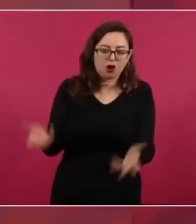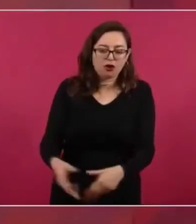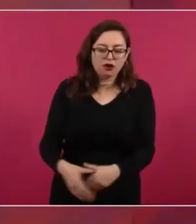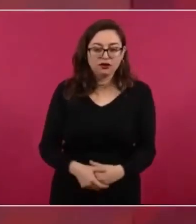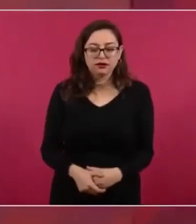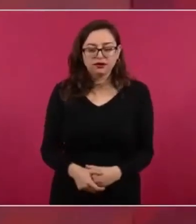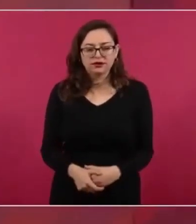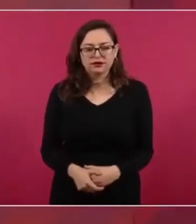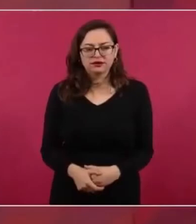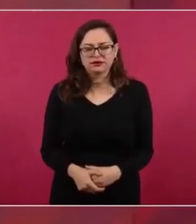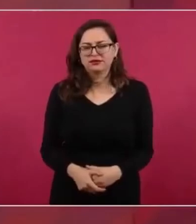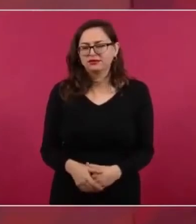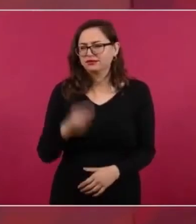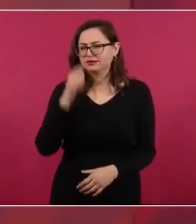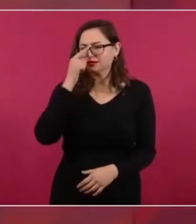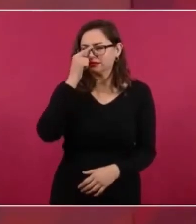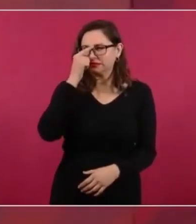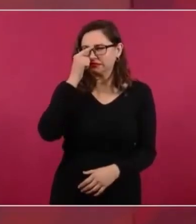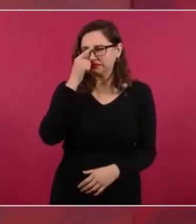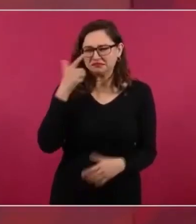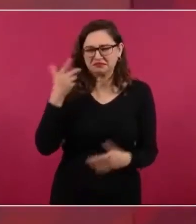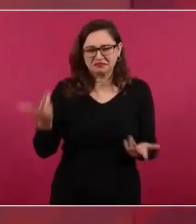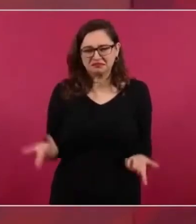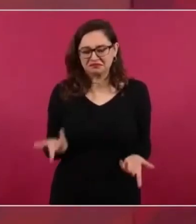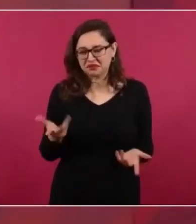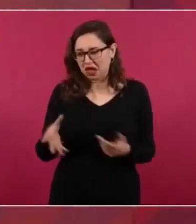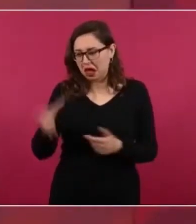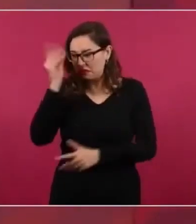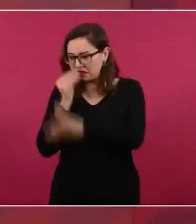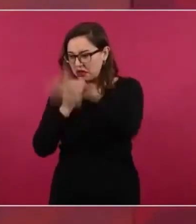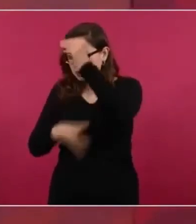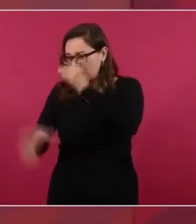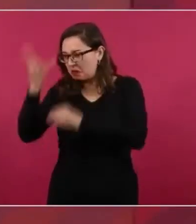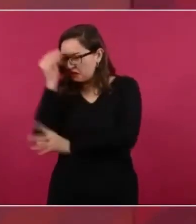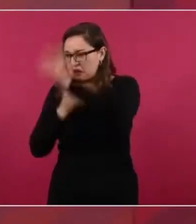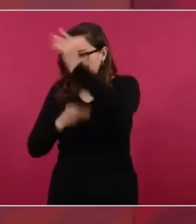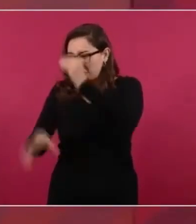¿Y para qué quiero la ciencia sin dimensión humana,